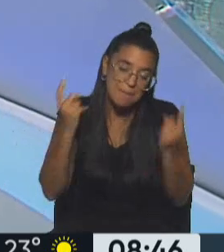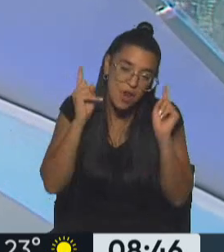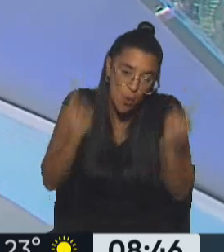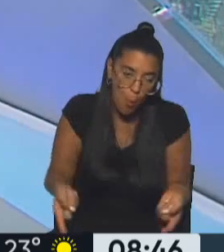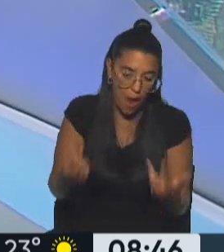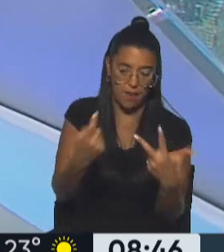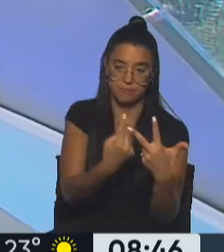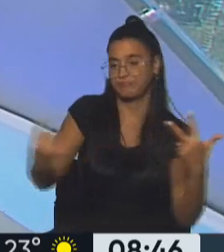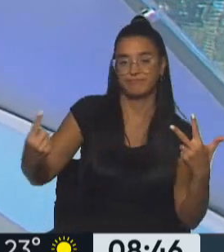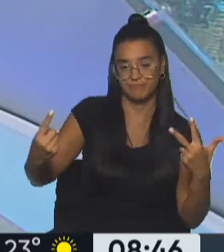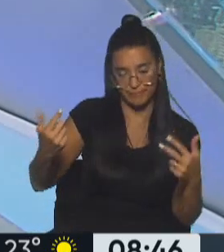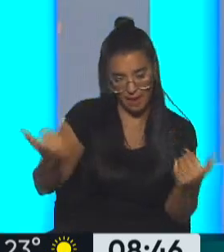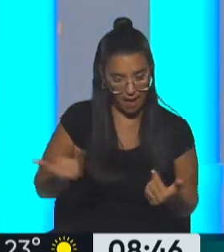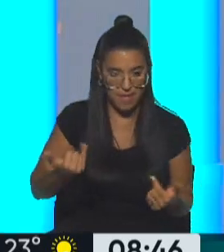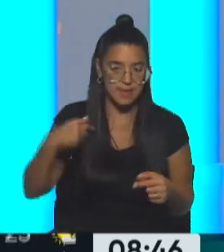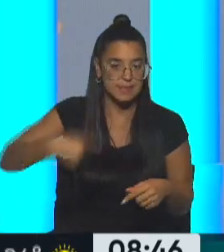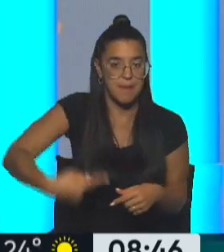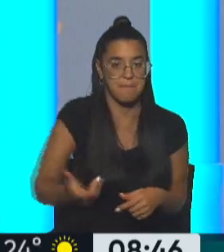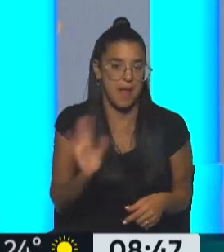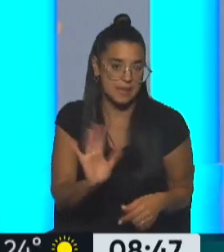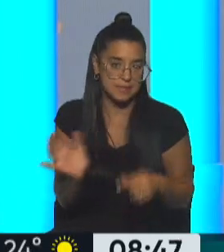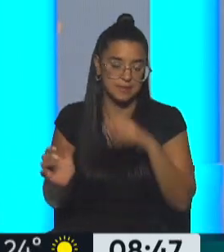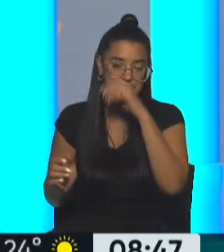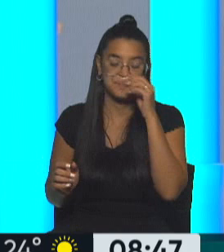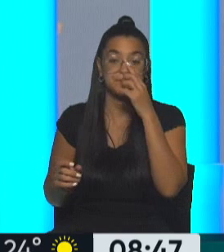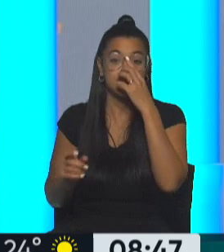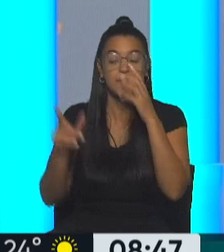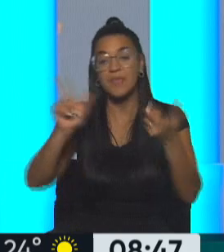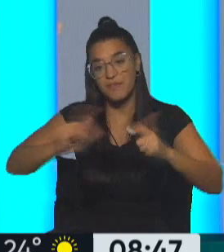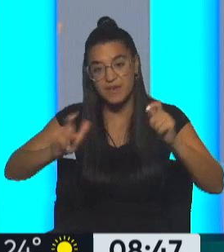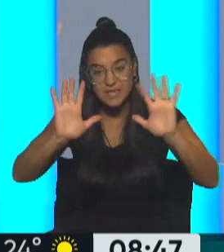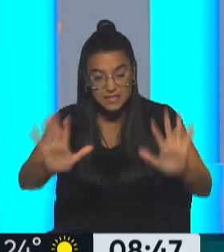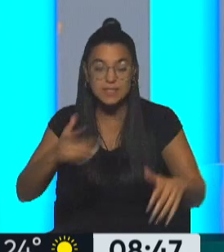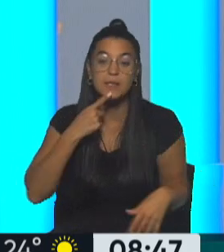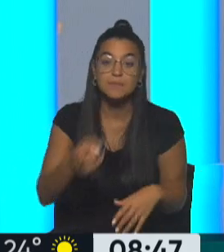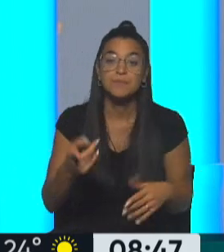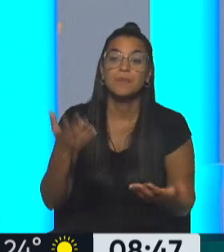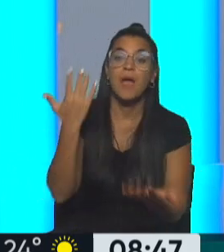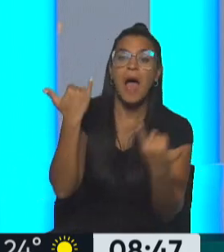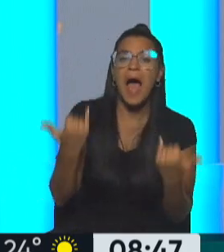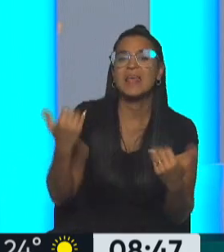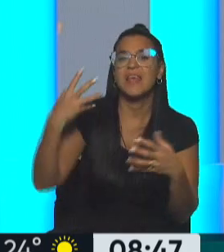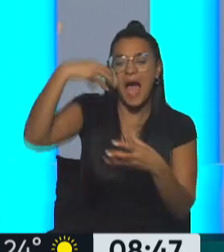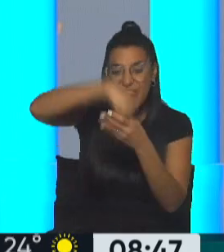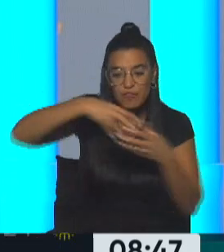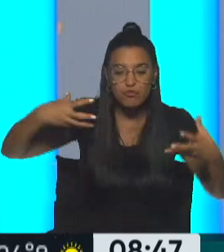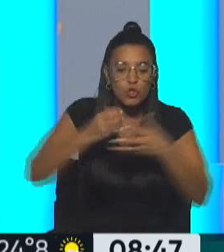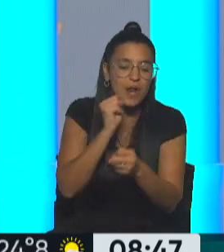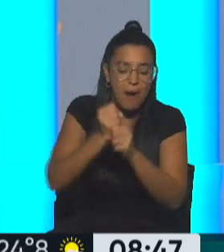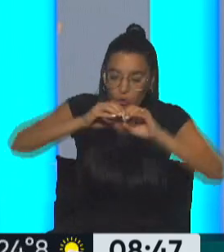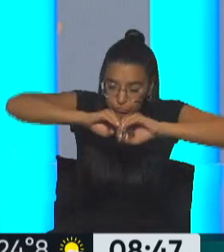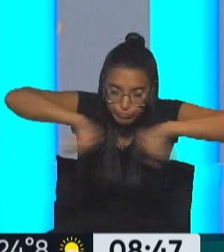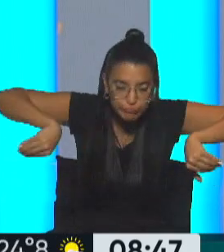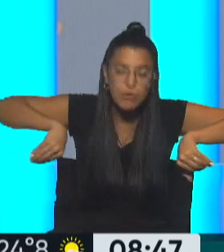presente prácticamente todo el tiempo. Las diferencias alcanzan para que haya un quiebro interno y ese quiebre